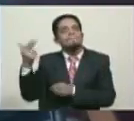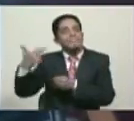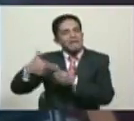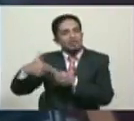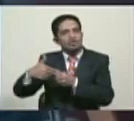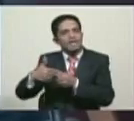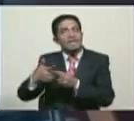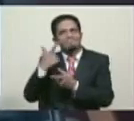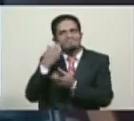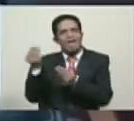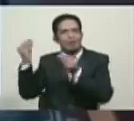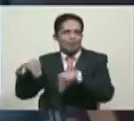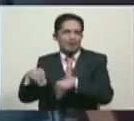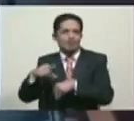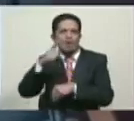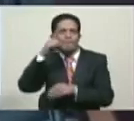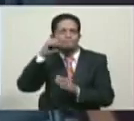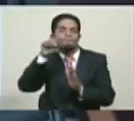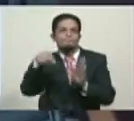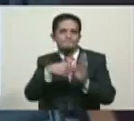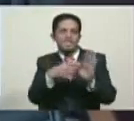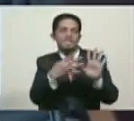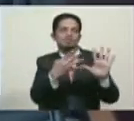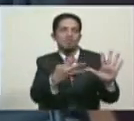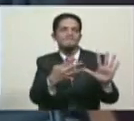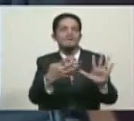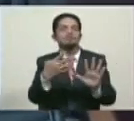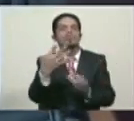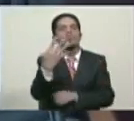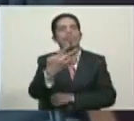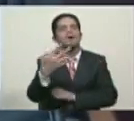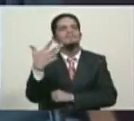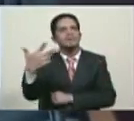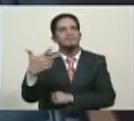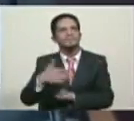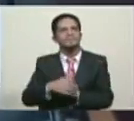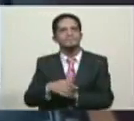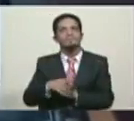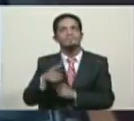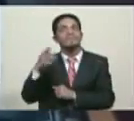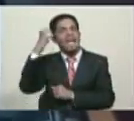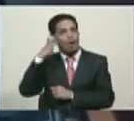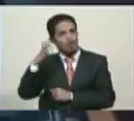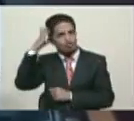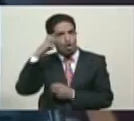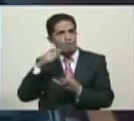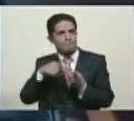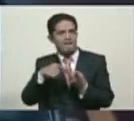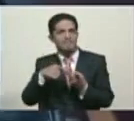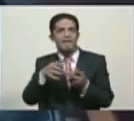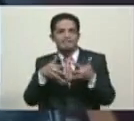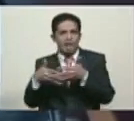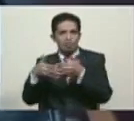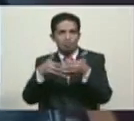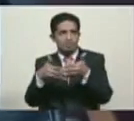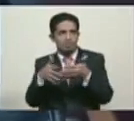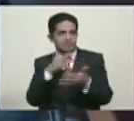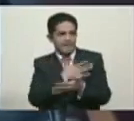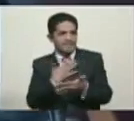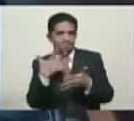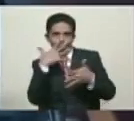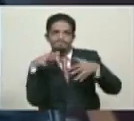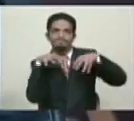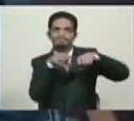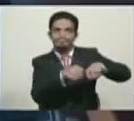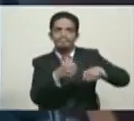1943. Para los intereses de Europa y Estados Unidos, el control del petróleo venezolano no podía escaparse de